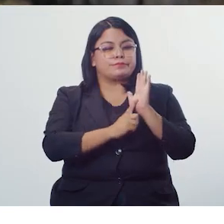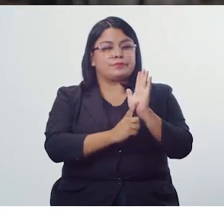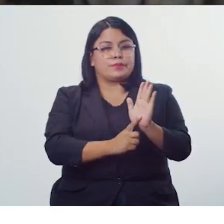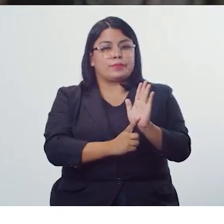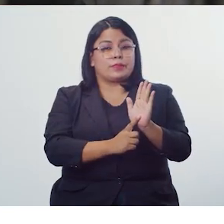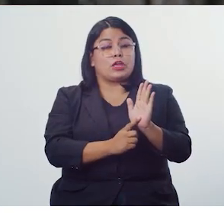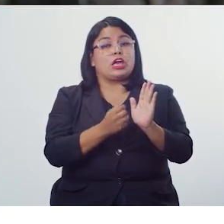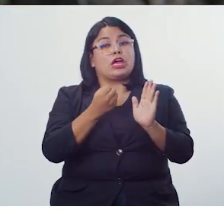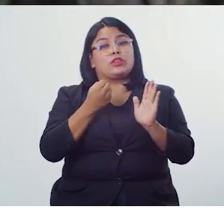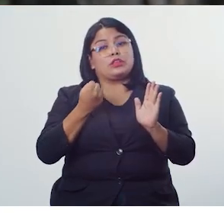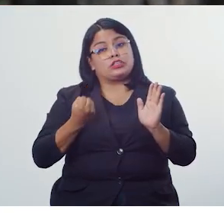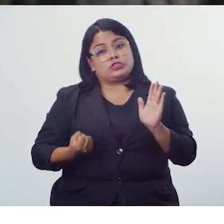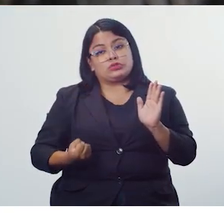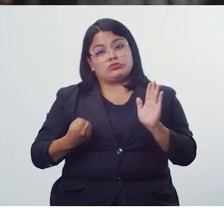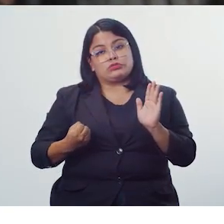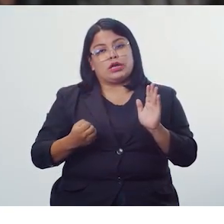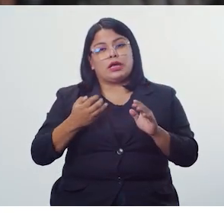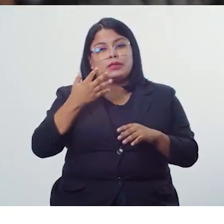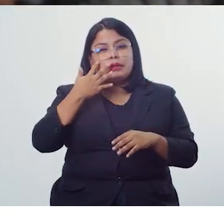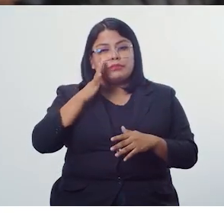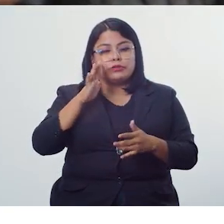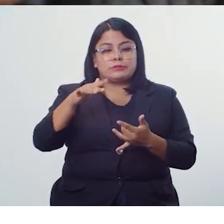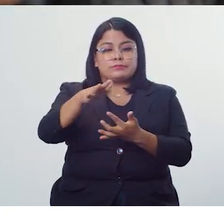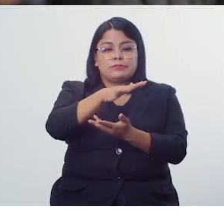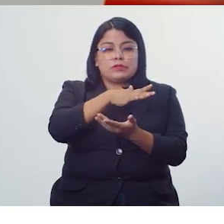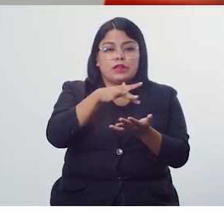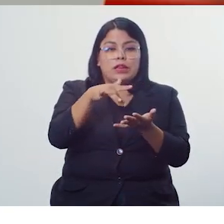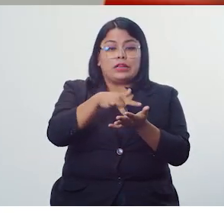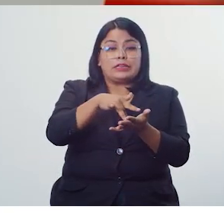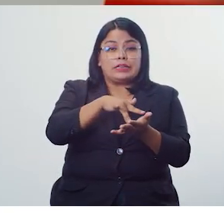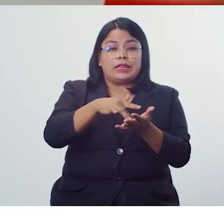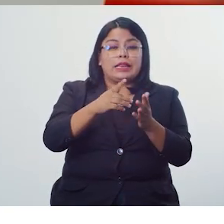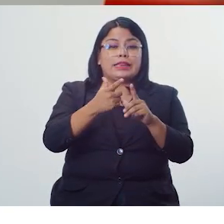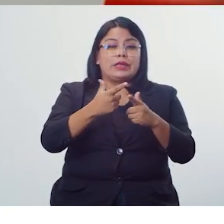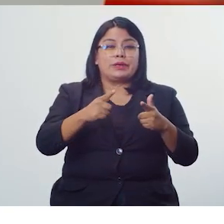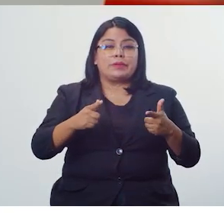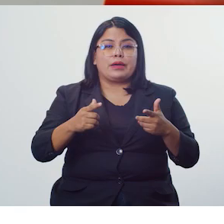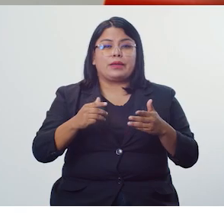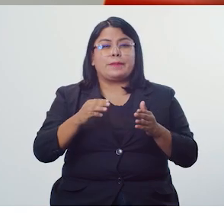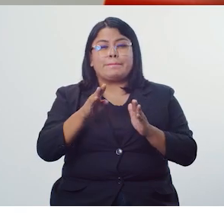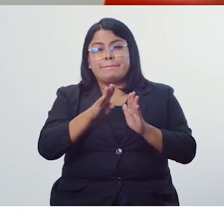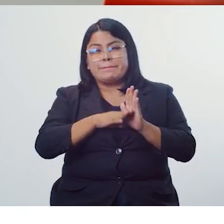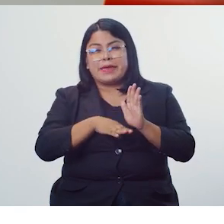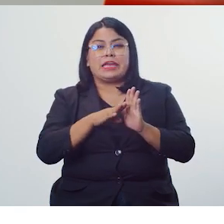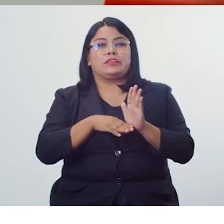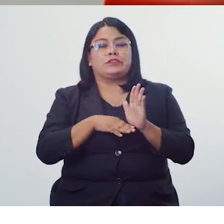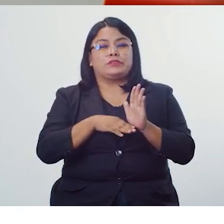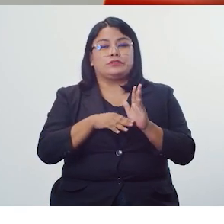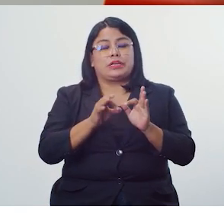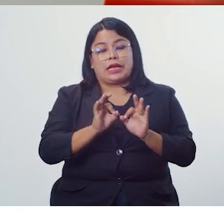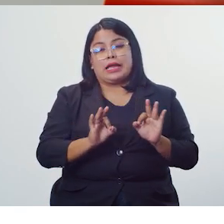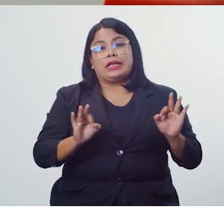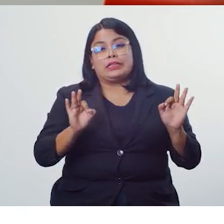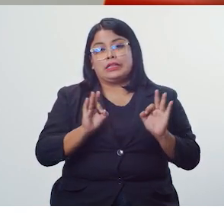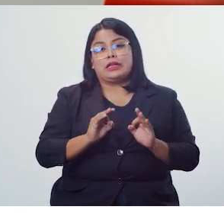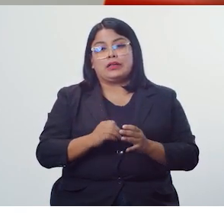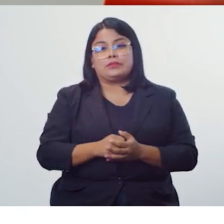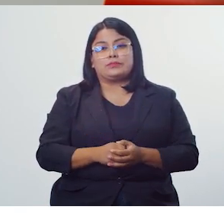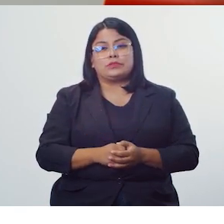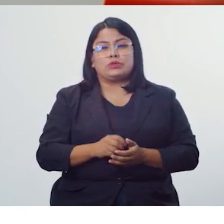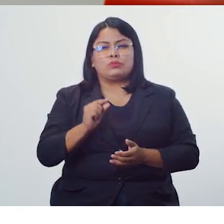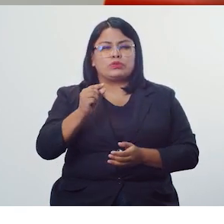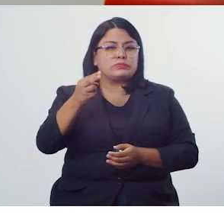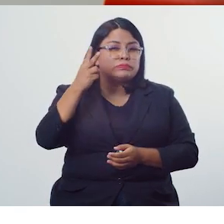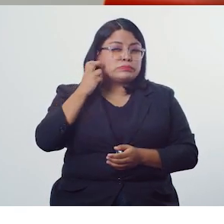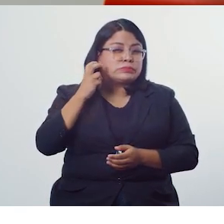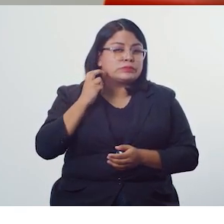que las y los estudiantes provenientes de ambientes vulnerables usan lenguaje más limitado en cantidad y calidad, y el poco que